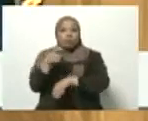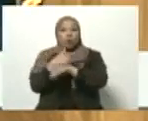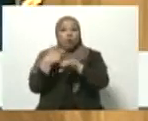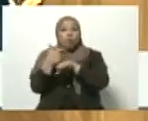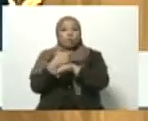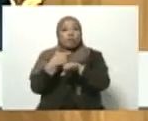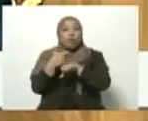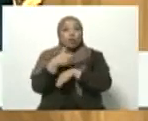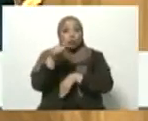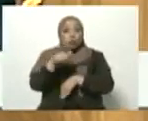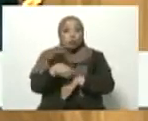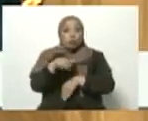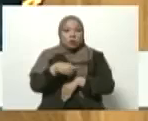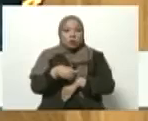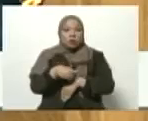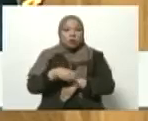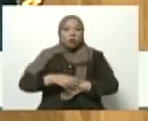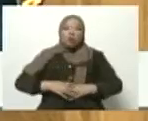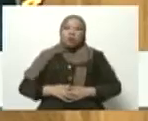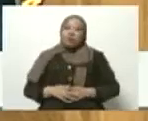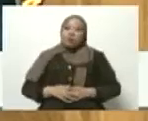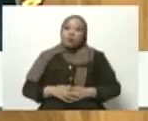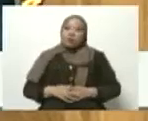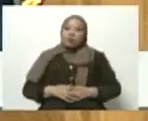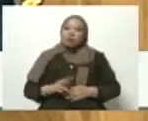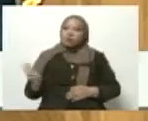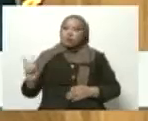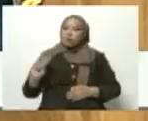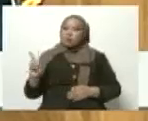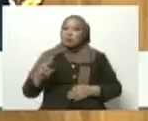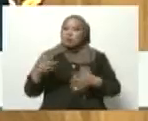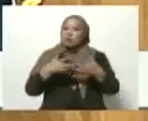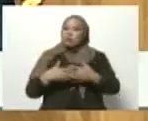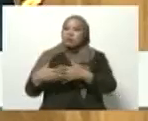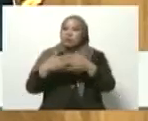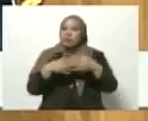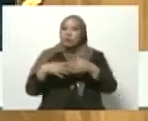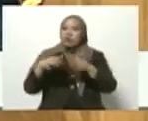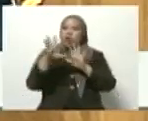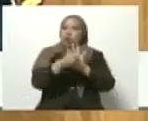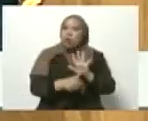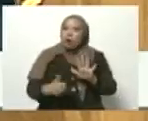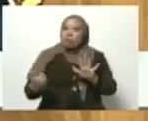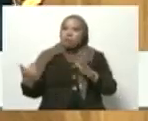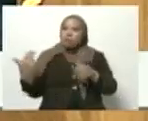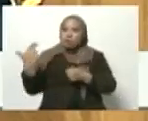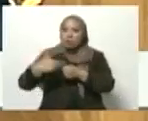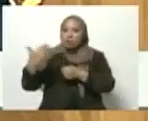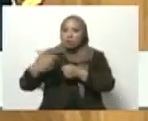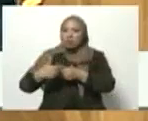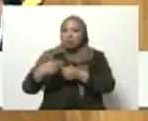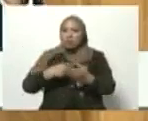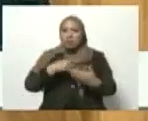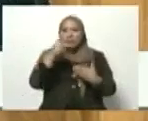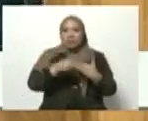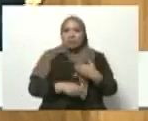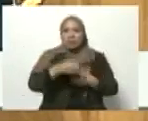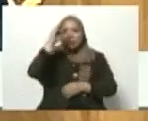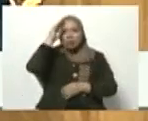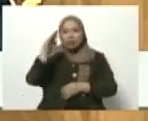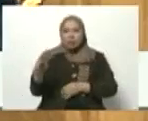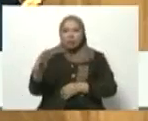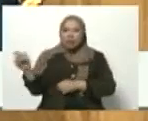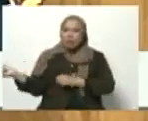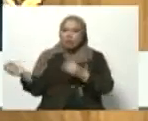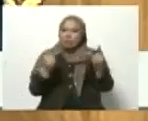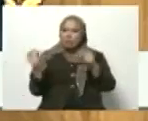cuando vio esa crisis, dijo, si Venezuela no nos entrega el petróleo, se lo quitamos. Hagamos planes militares para